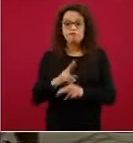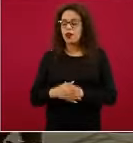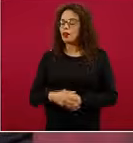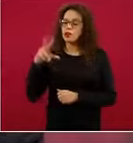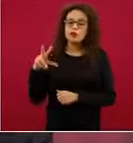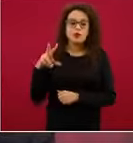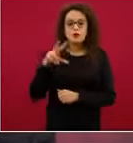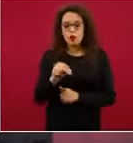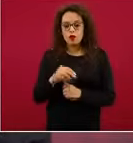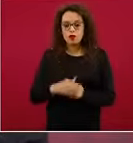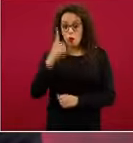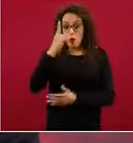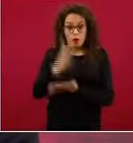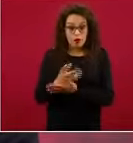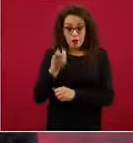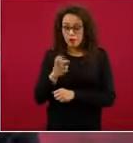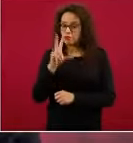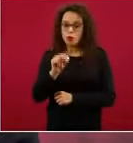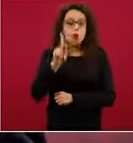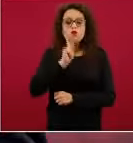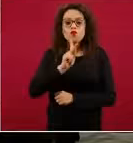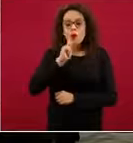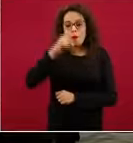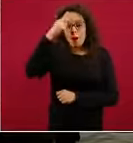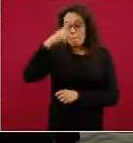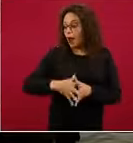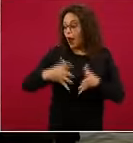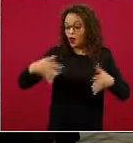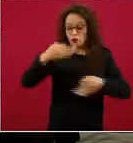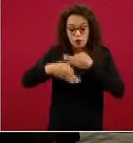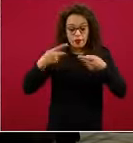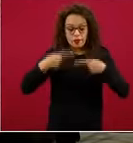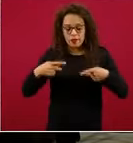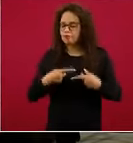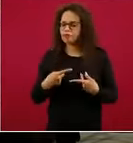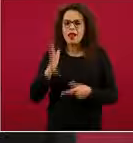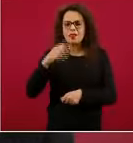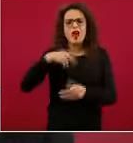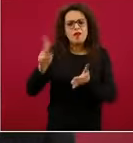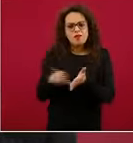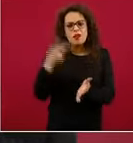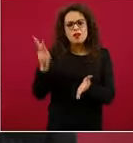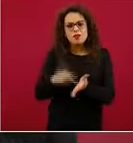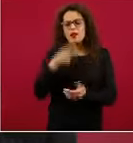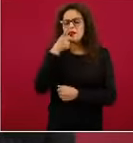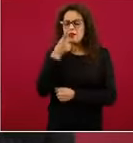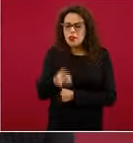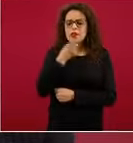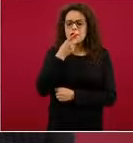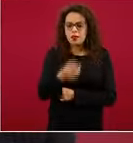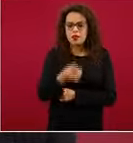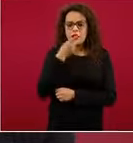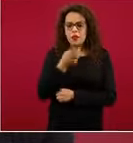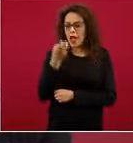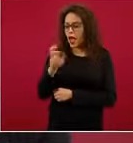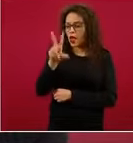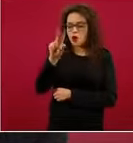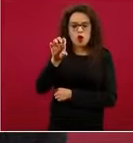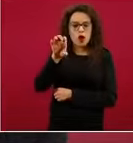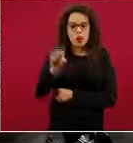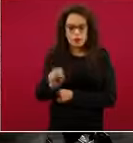solamente. Hacer pruebas en forma masiva, lo hemos dicho en innumerables ocasiones, lo seguimos diciendo, no resuelve